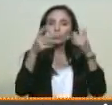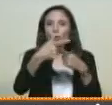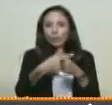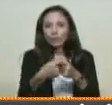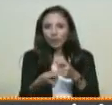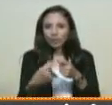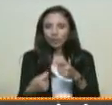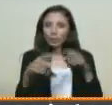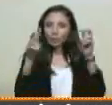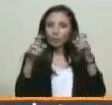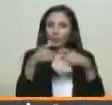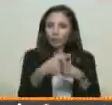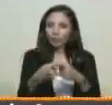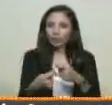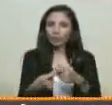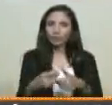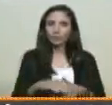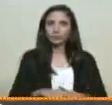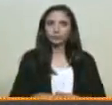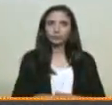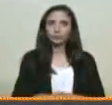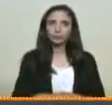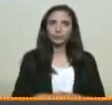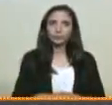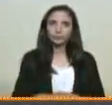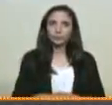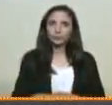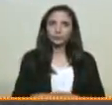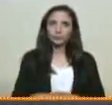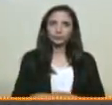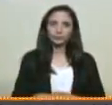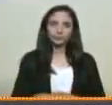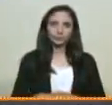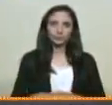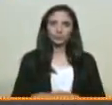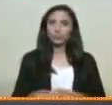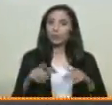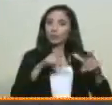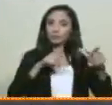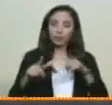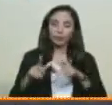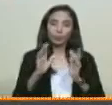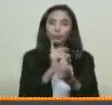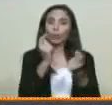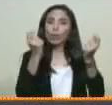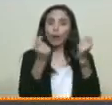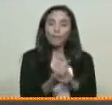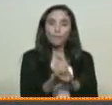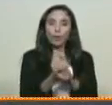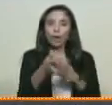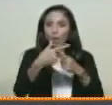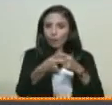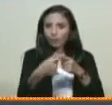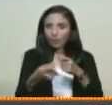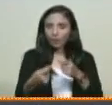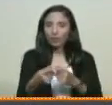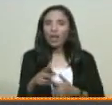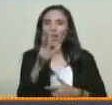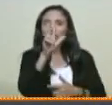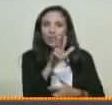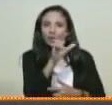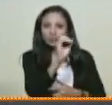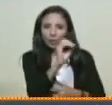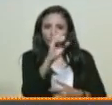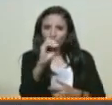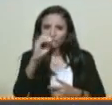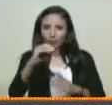nueva visión y acción monetaria. Está lista. Reconversión monetaria, 3 ceros menos.